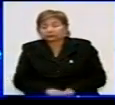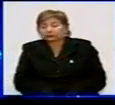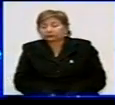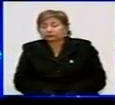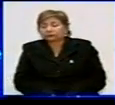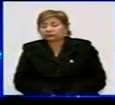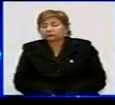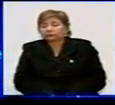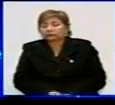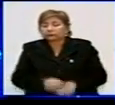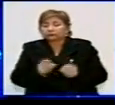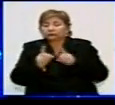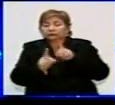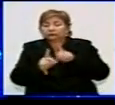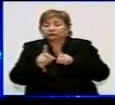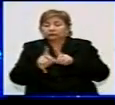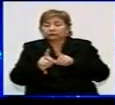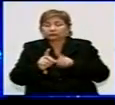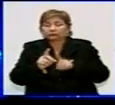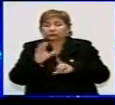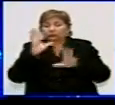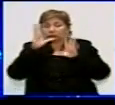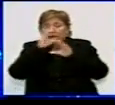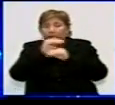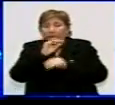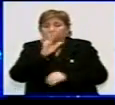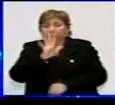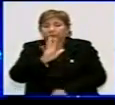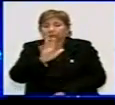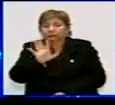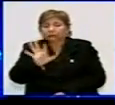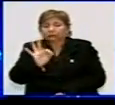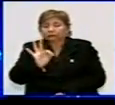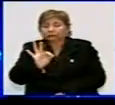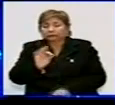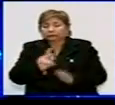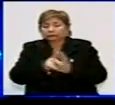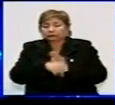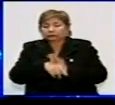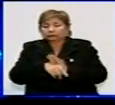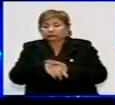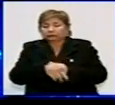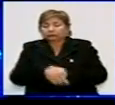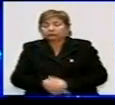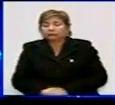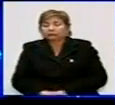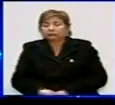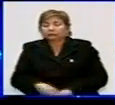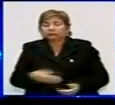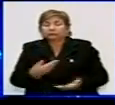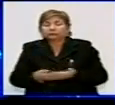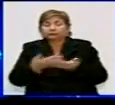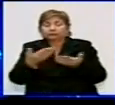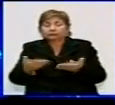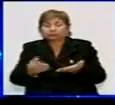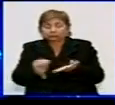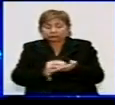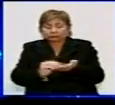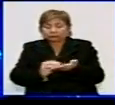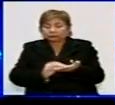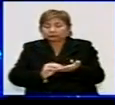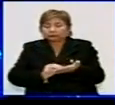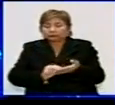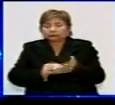las once de la noche con 59 minutos va a darse la inscripción